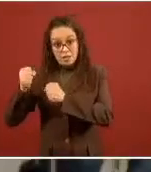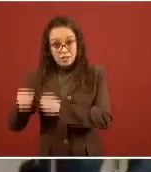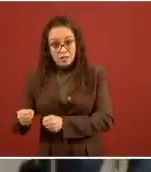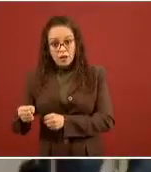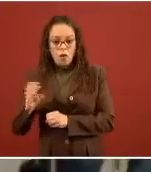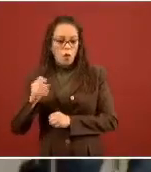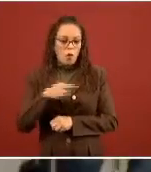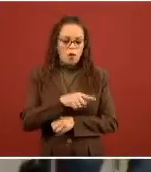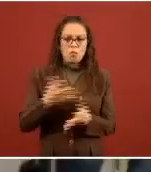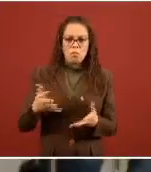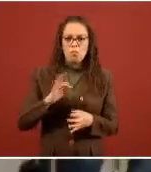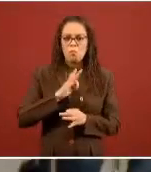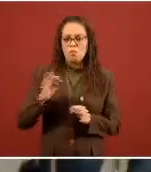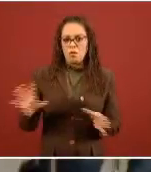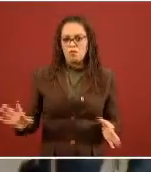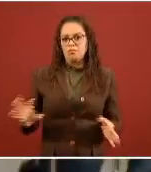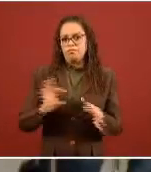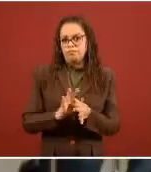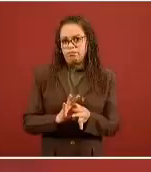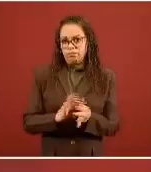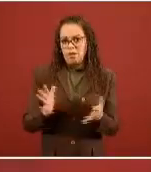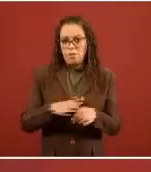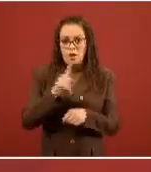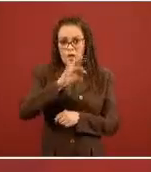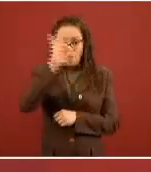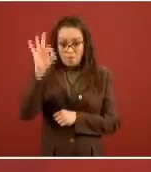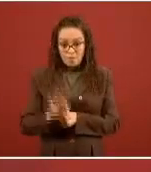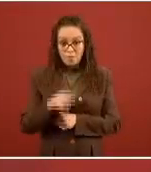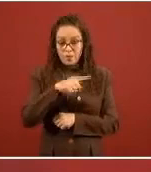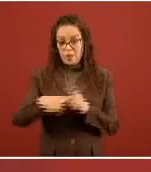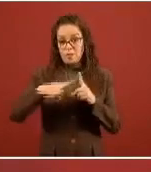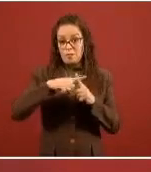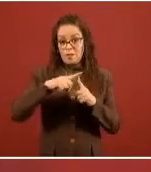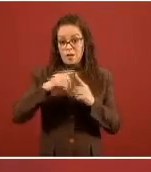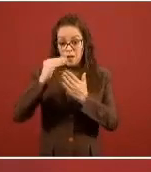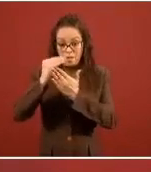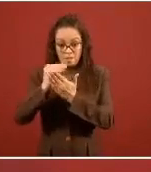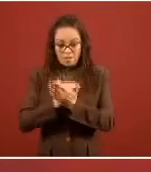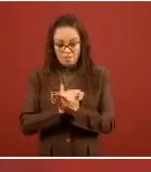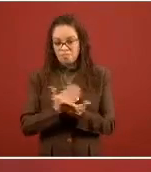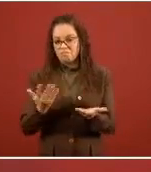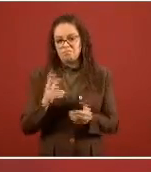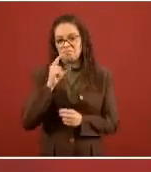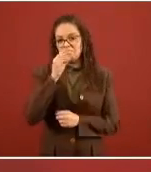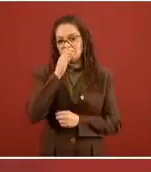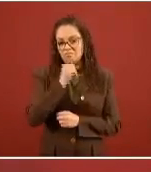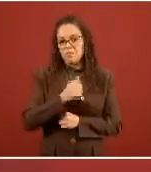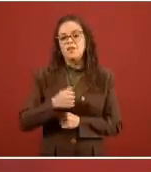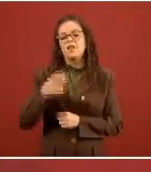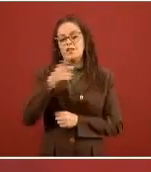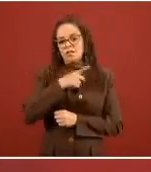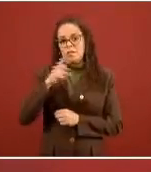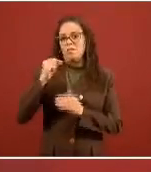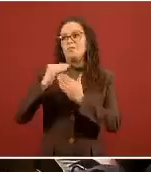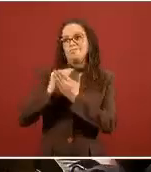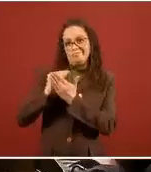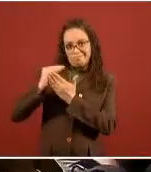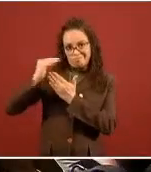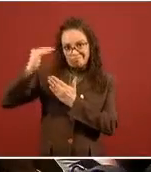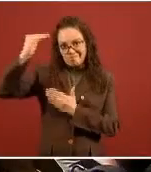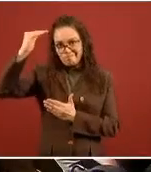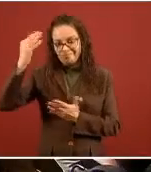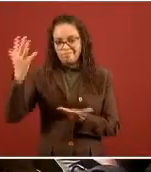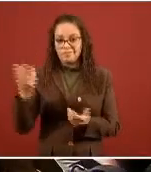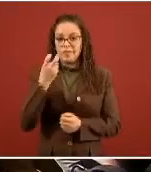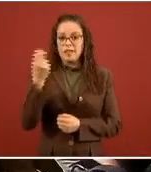porque no esperamos que el porcentaje de positividad disminuya, sino que más bien se incremente, ¿no? Pero sí,